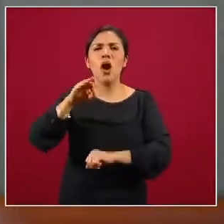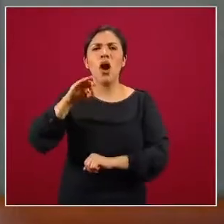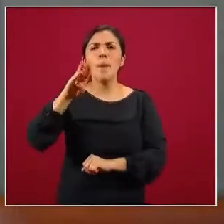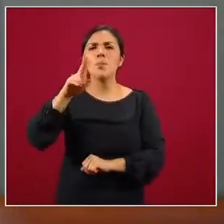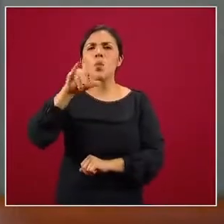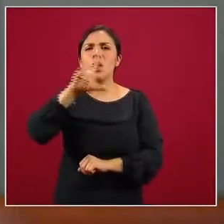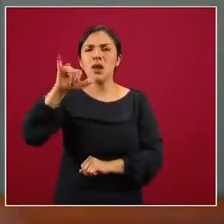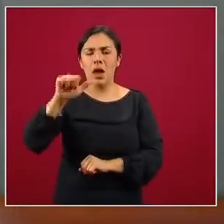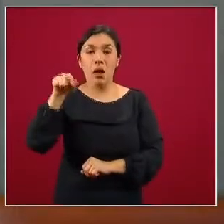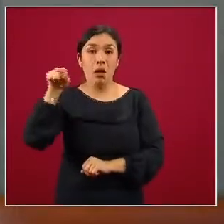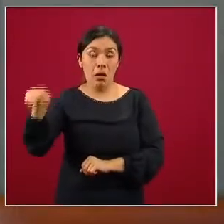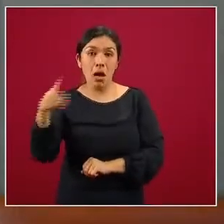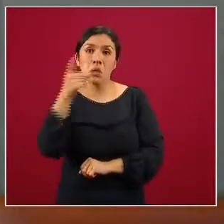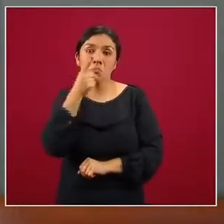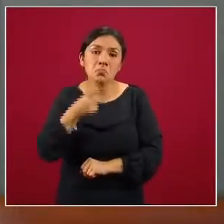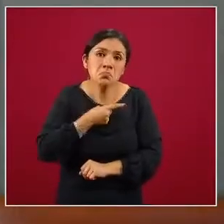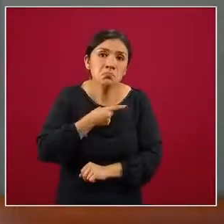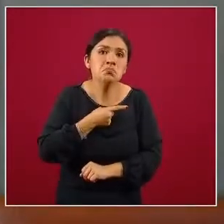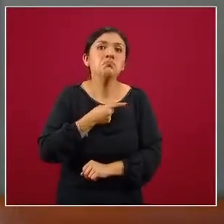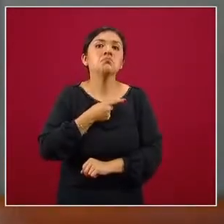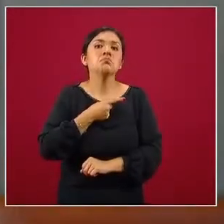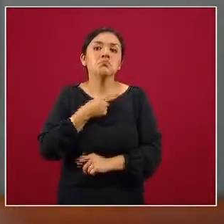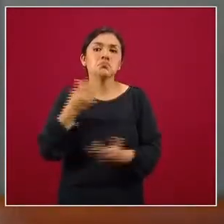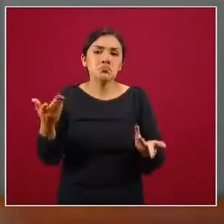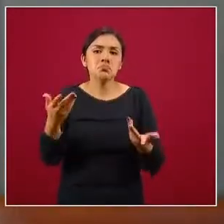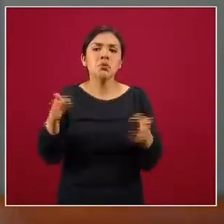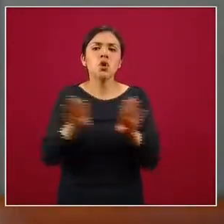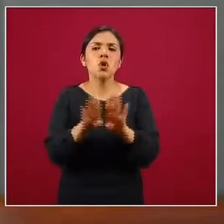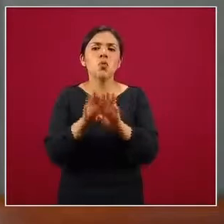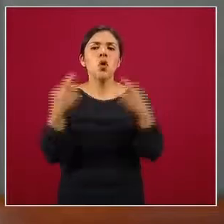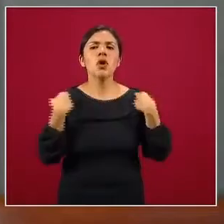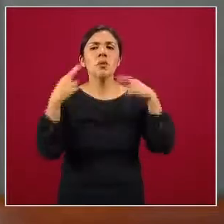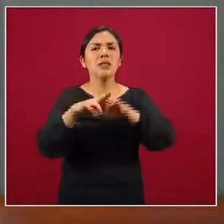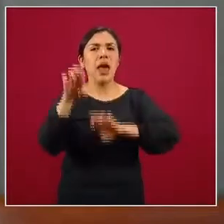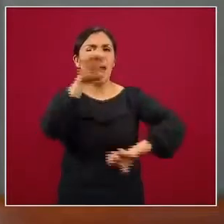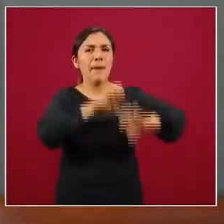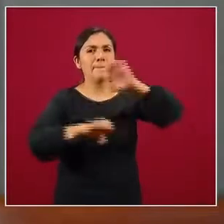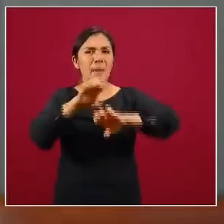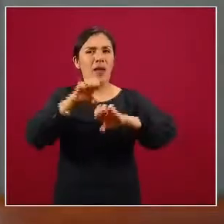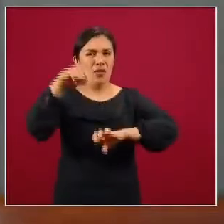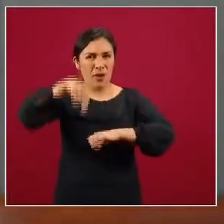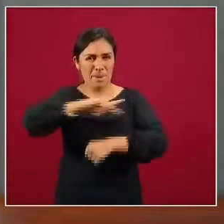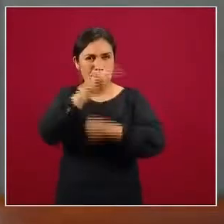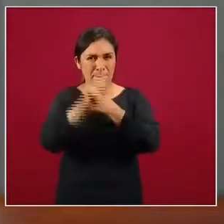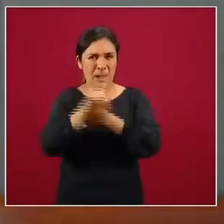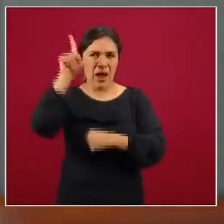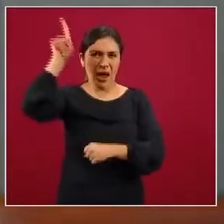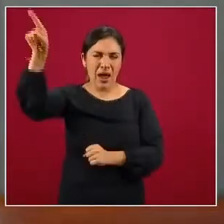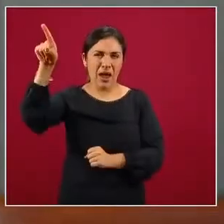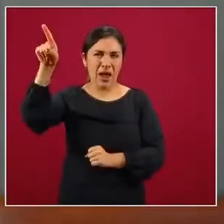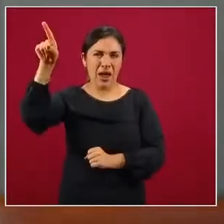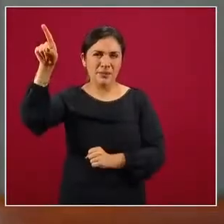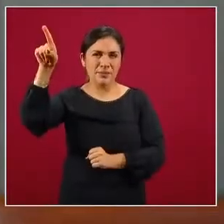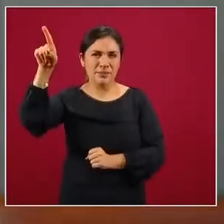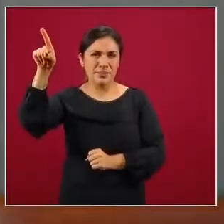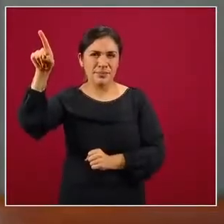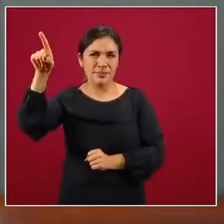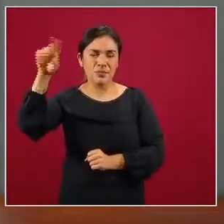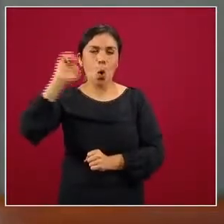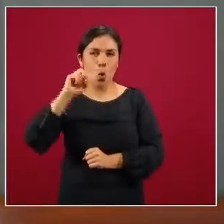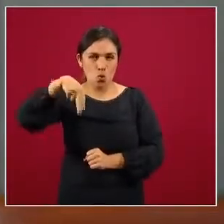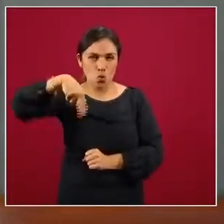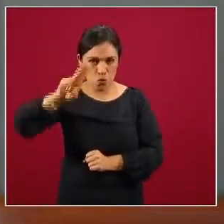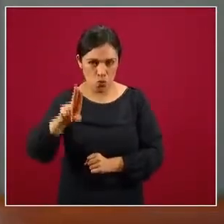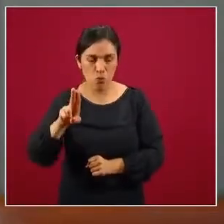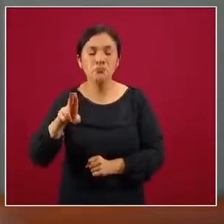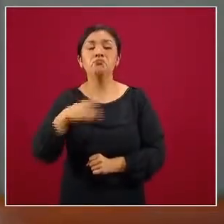mencionaba junto con el representante embajador ya de nuestro país allá en el Consejo de Seguridad de la